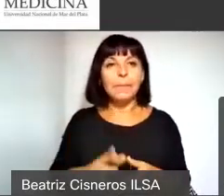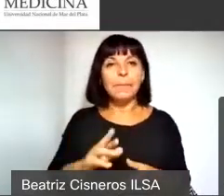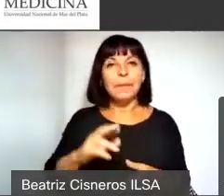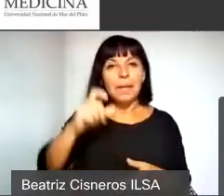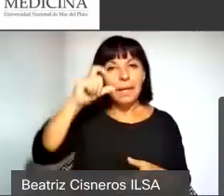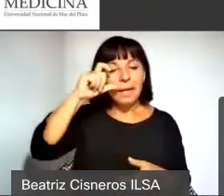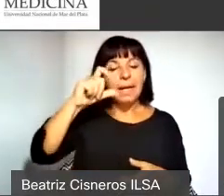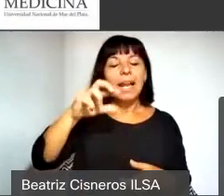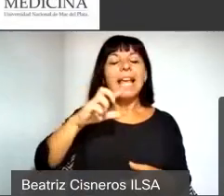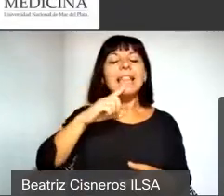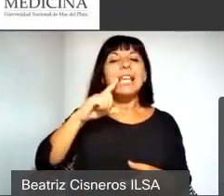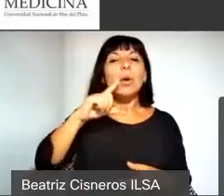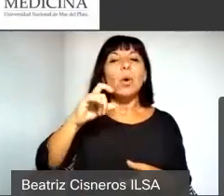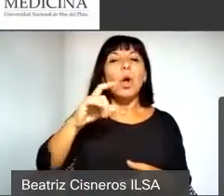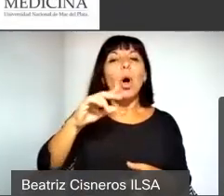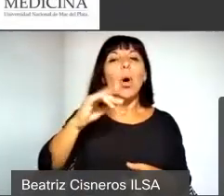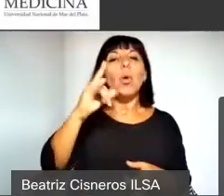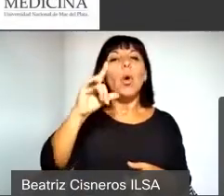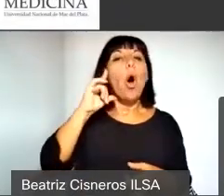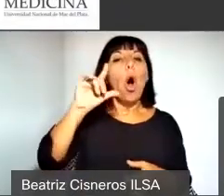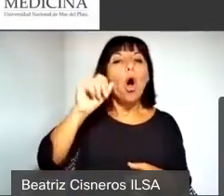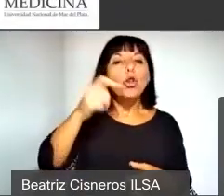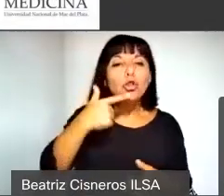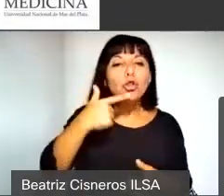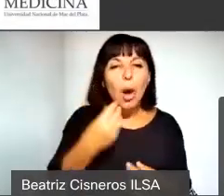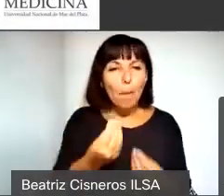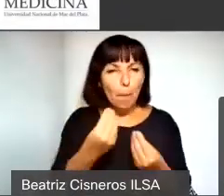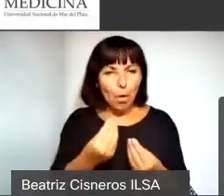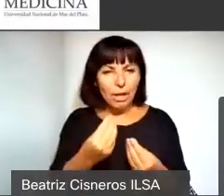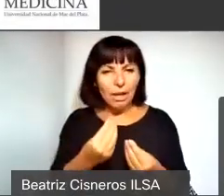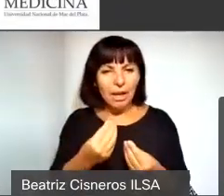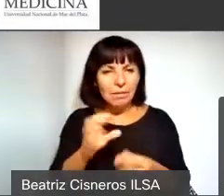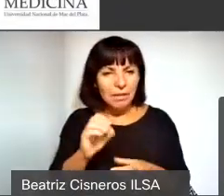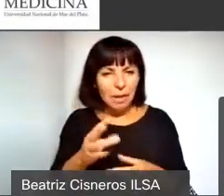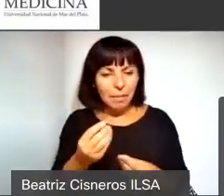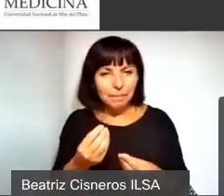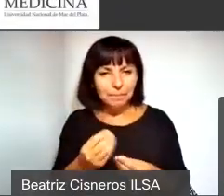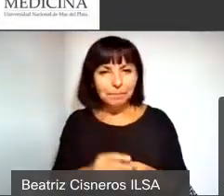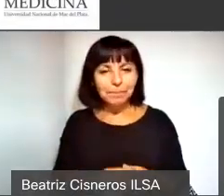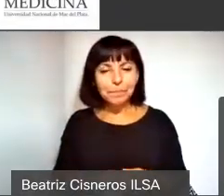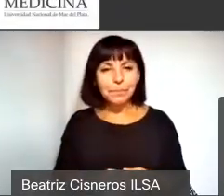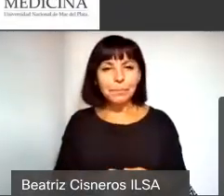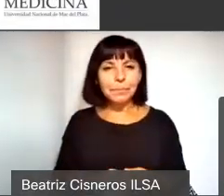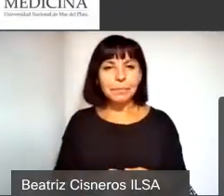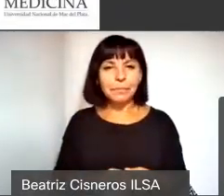endoplásmico rugoso recibe ese nombre ya que a partir de